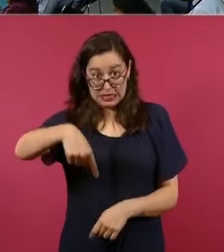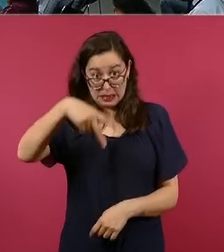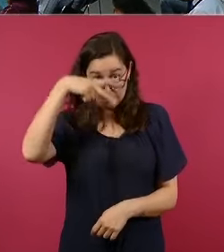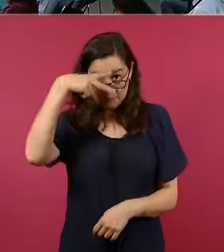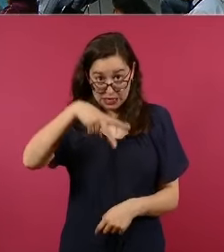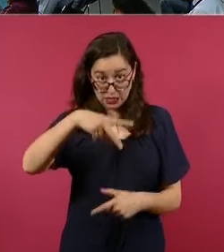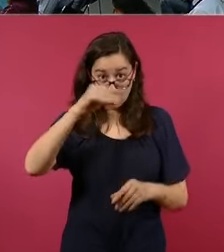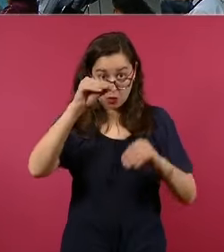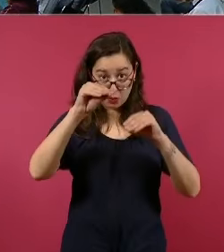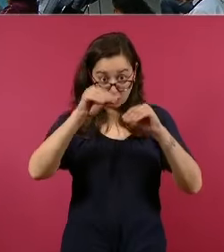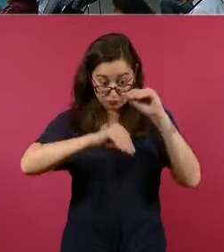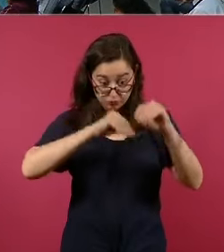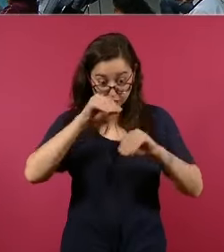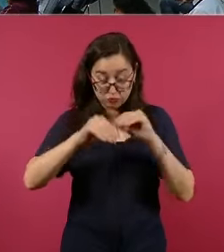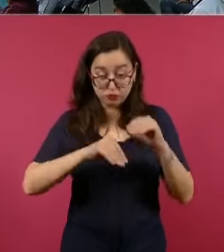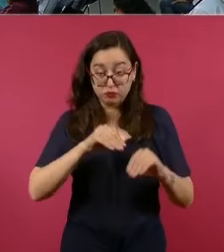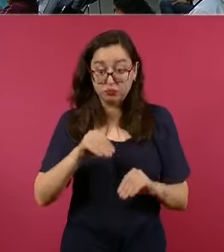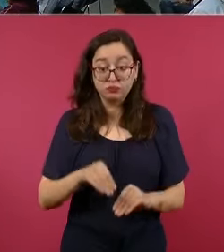con